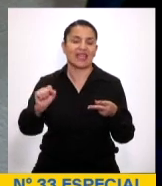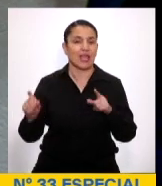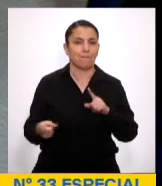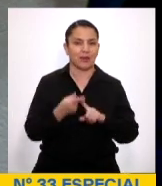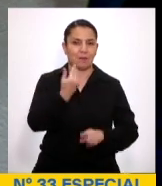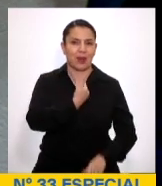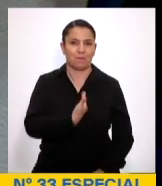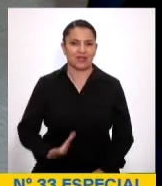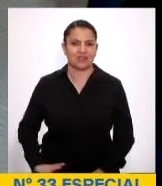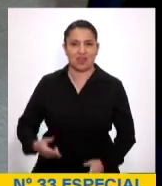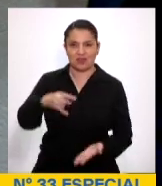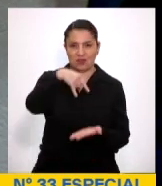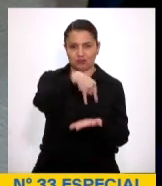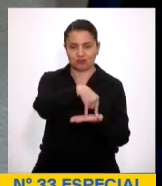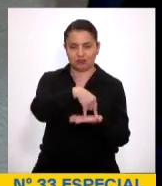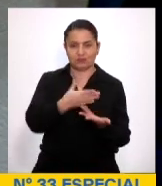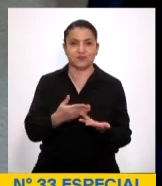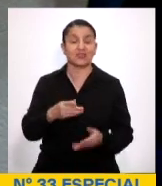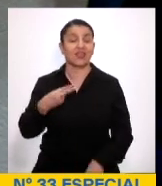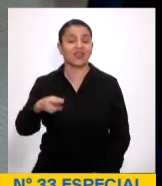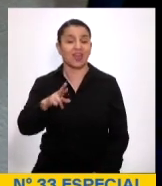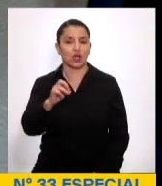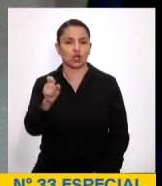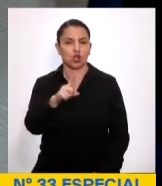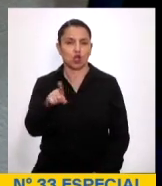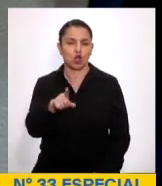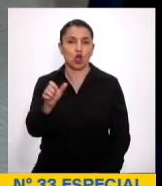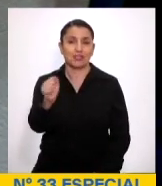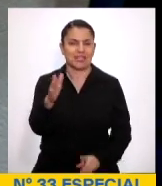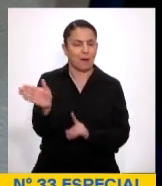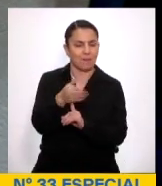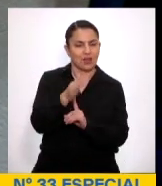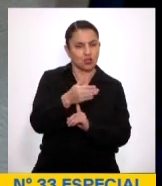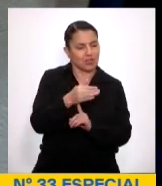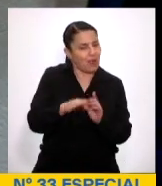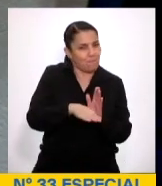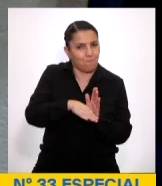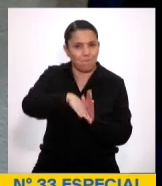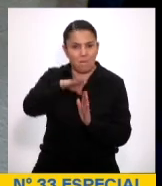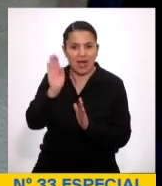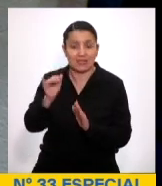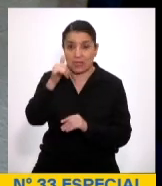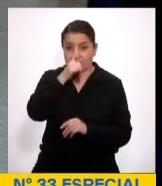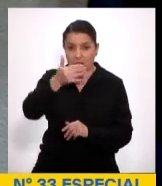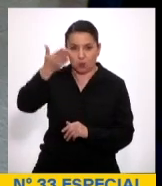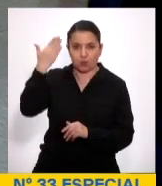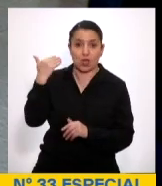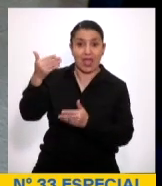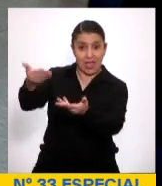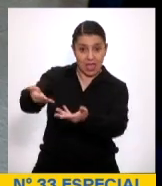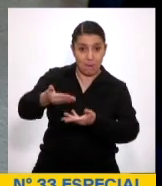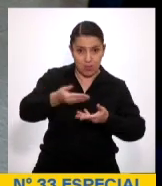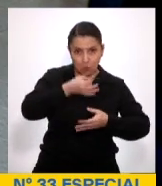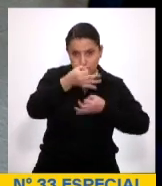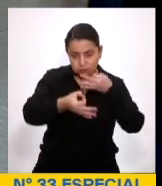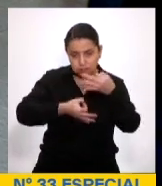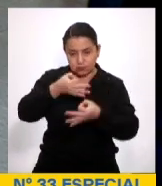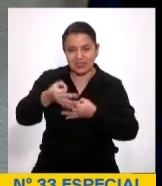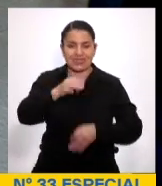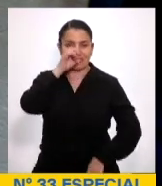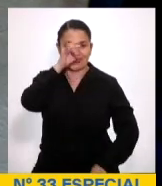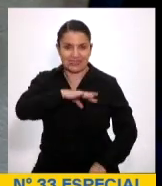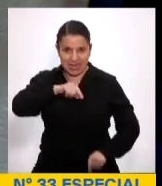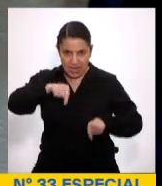corporación de Rosa uno de Los Patriotas más radicales de ese periodo indicó a sus representantes que chile de ahora en